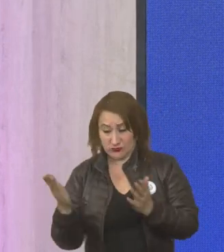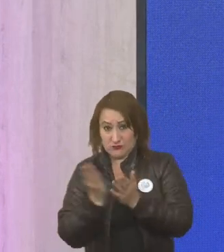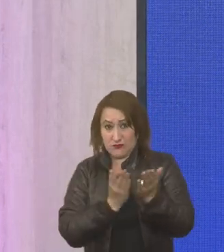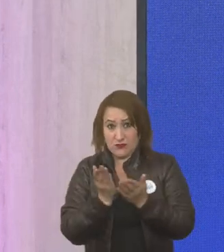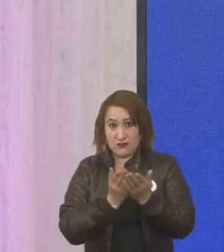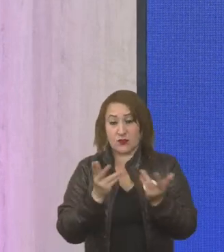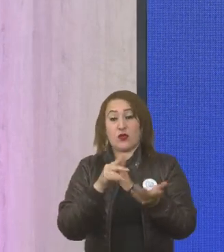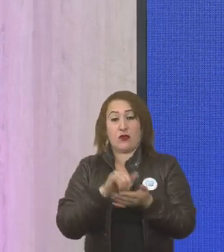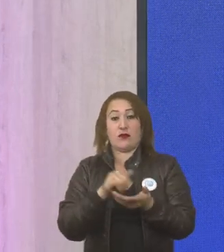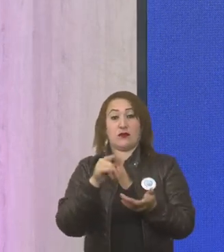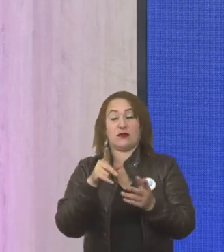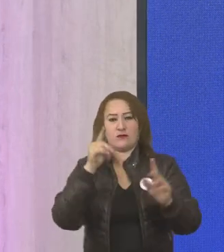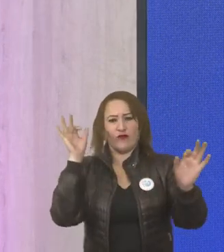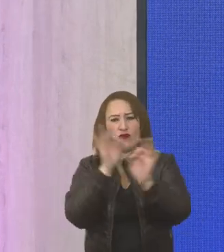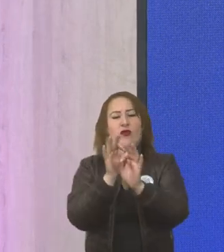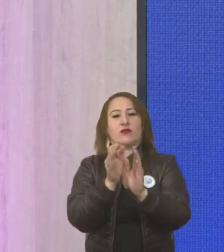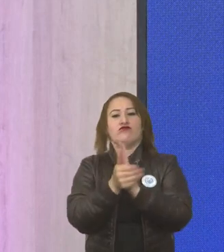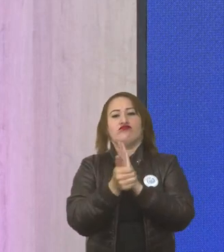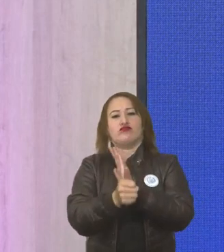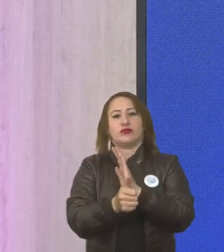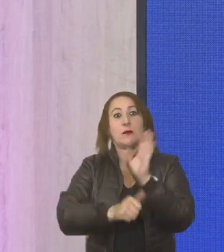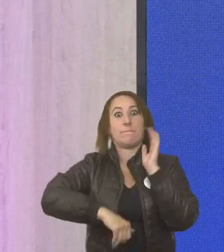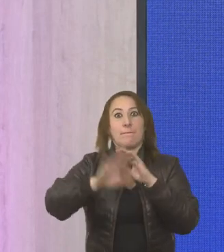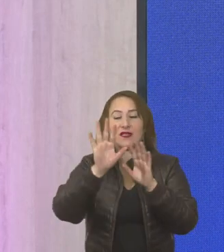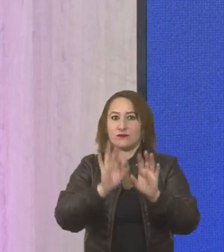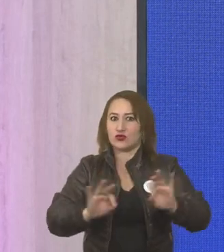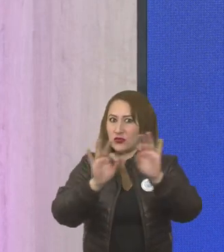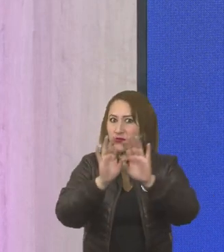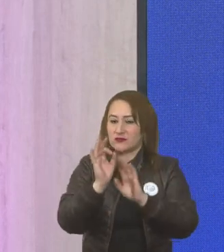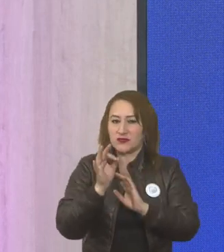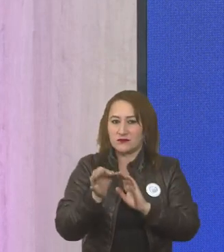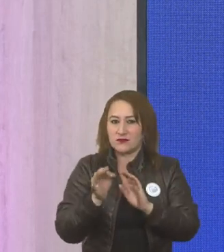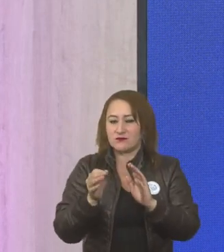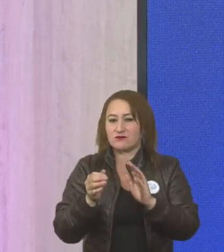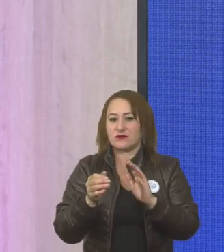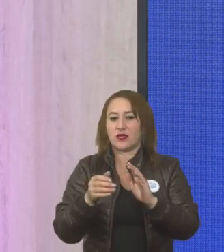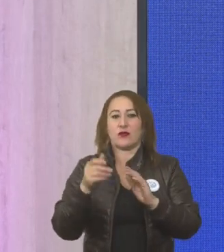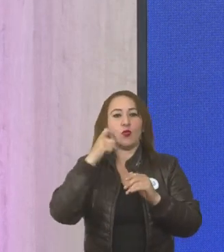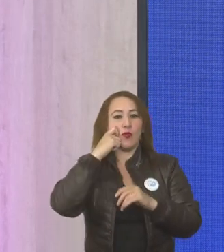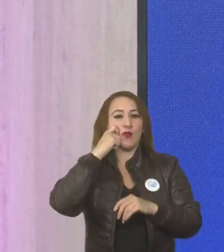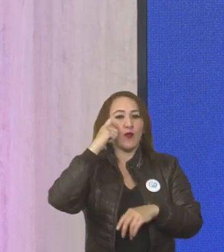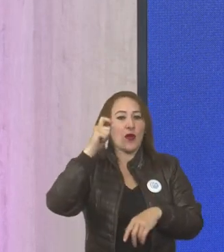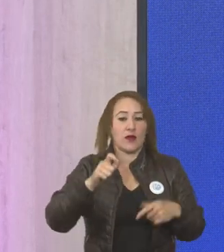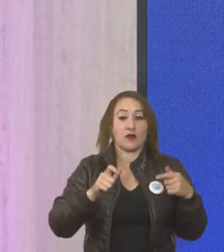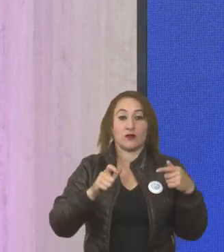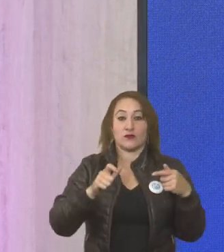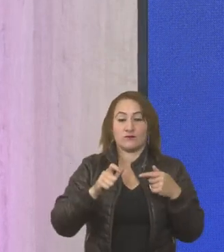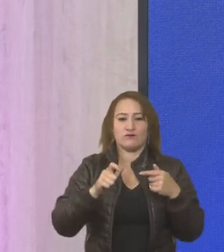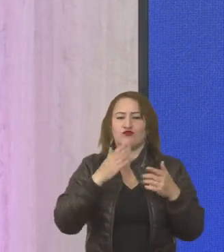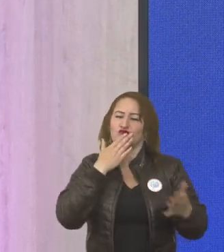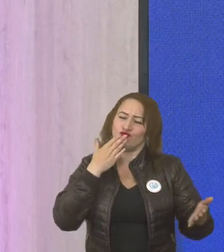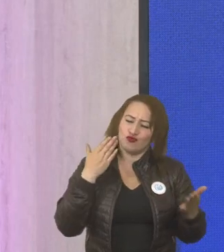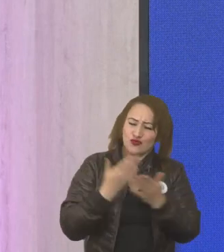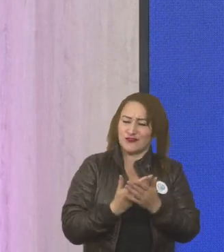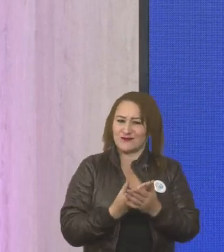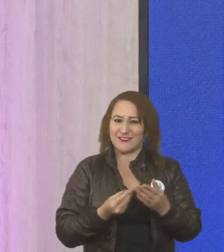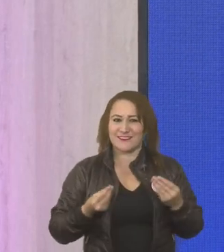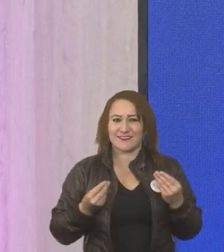y enfocarnos en el talento. Lo más importante siempre, por encima de todo, es el ser humano. ¿Vale?